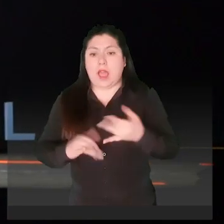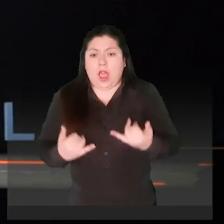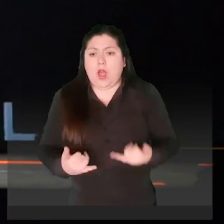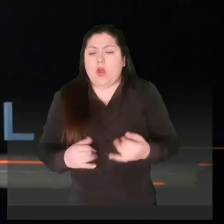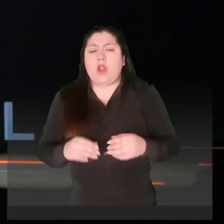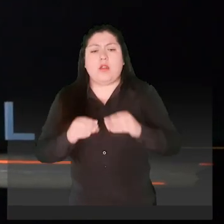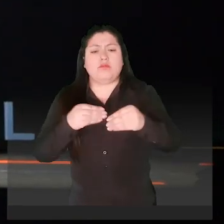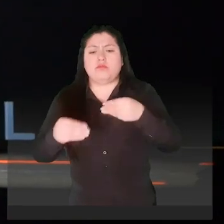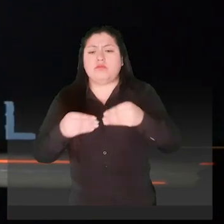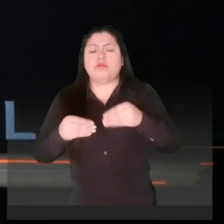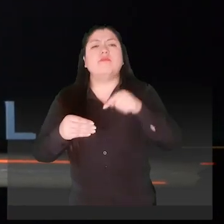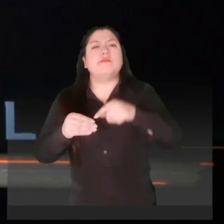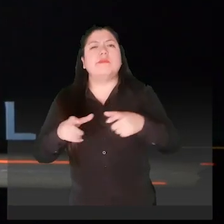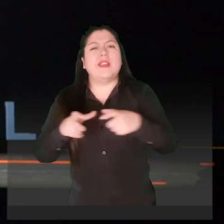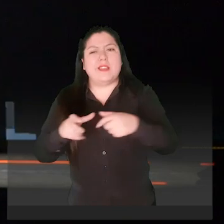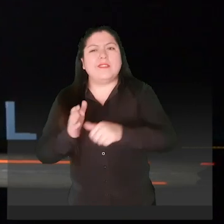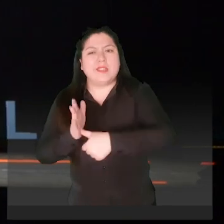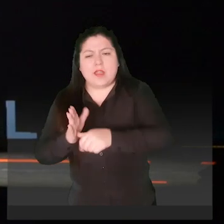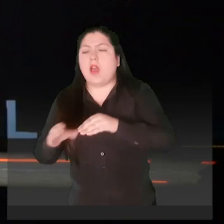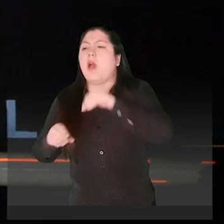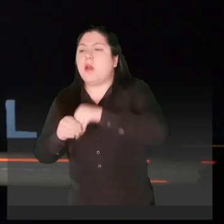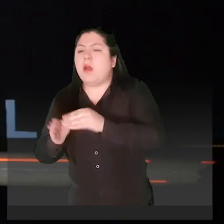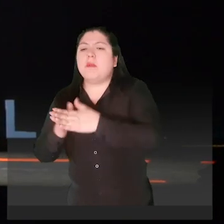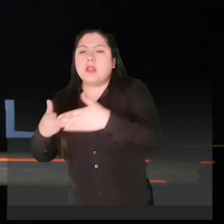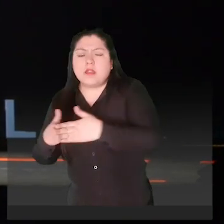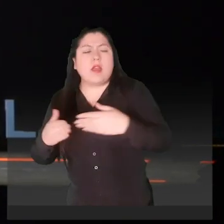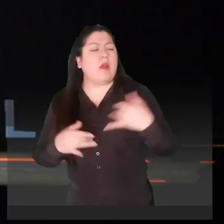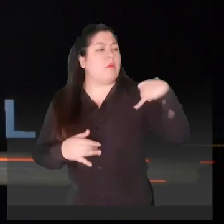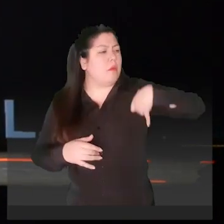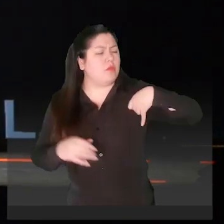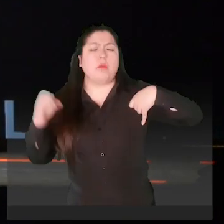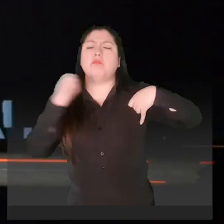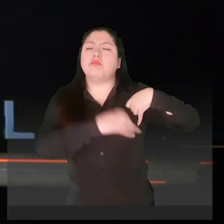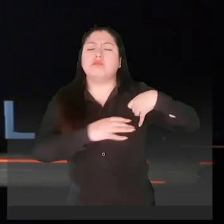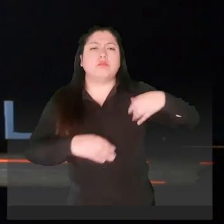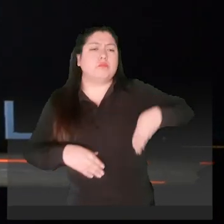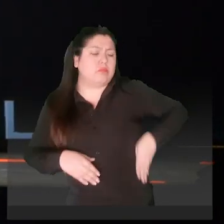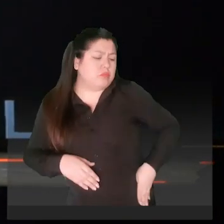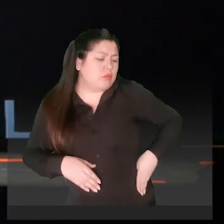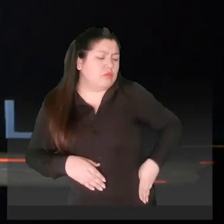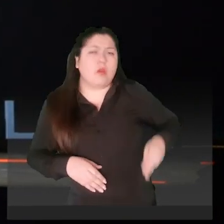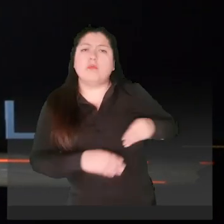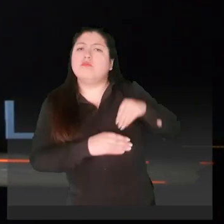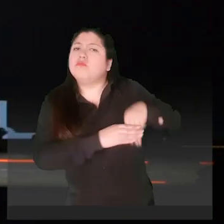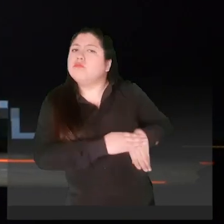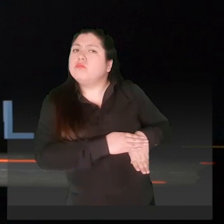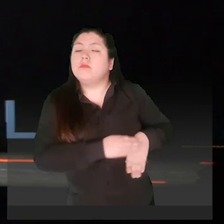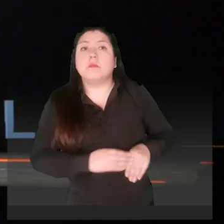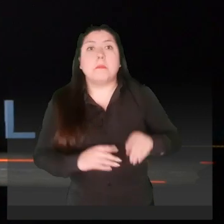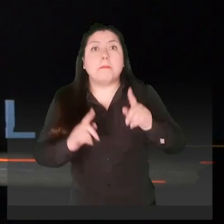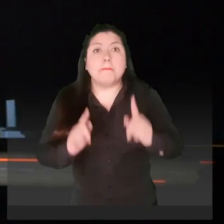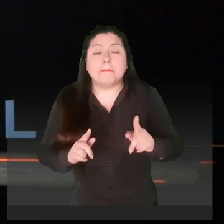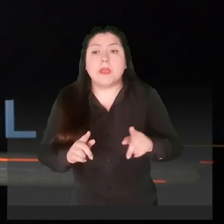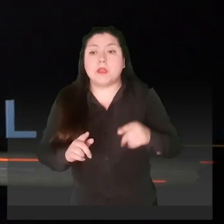en nuestros bolsos o en nuestros bolsillos. La verdadera identidad digital que hoy nace para el país está